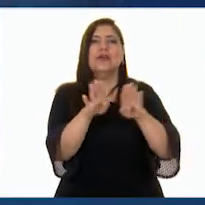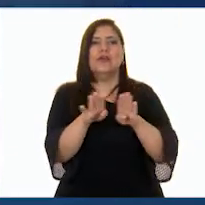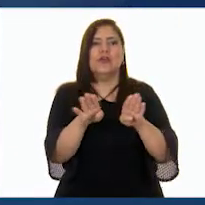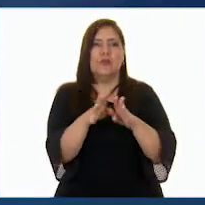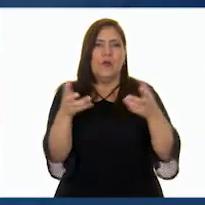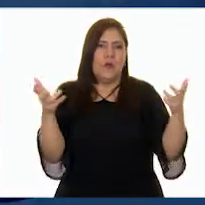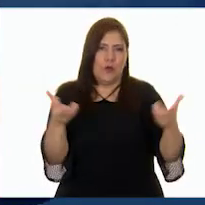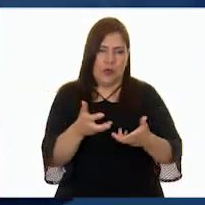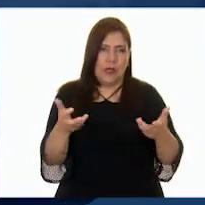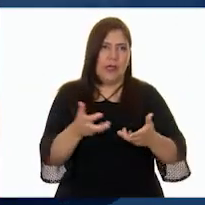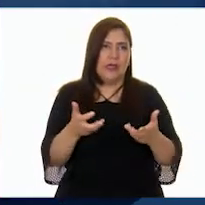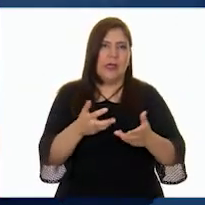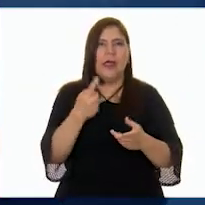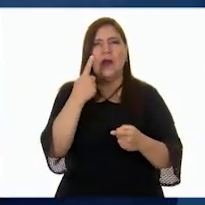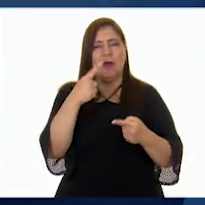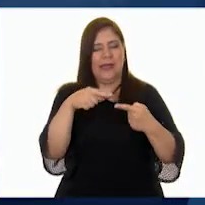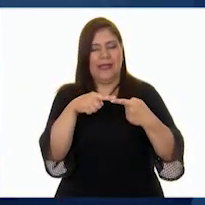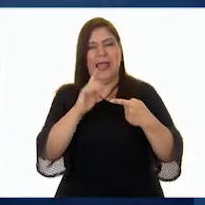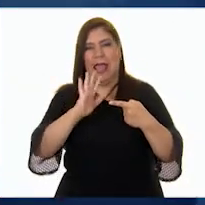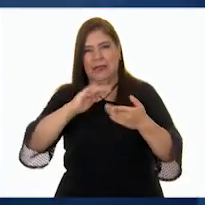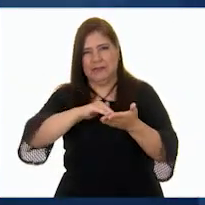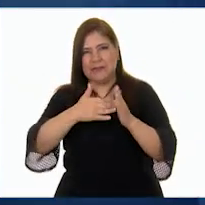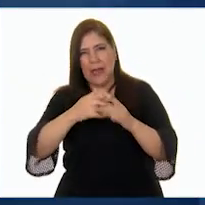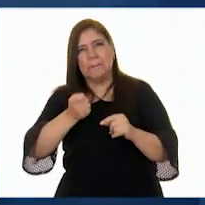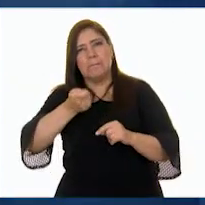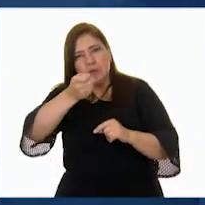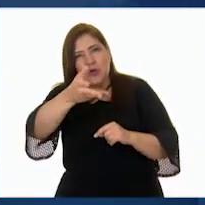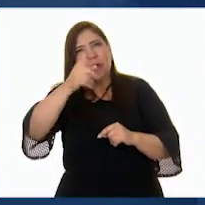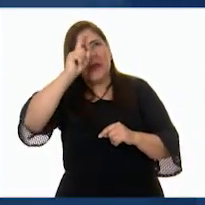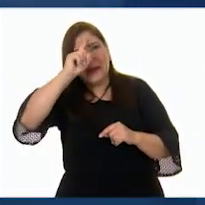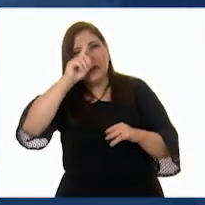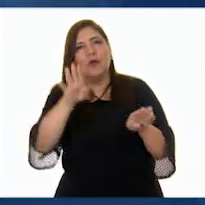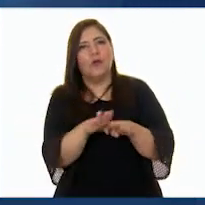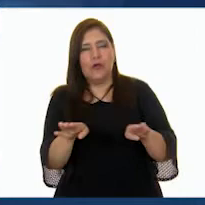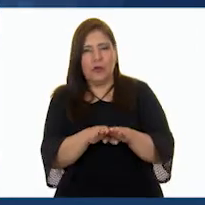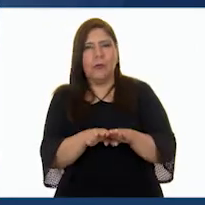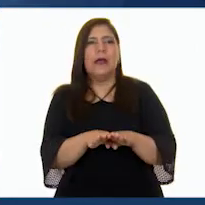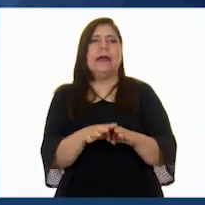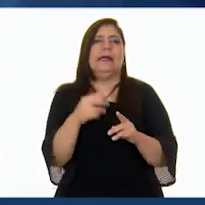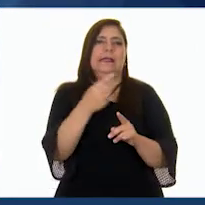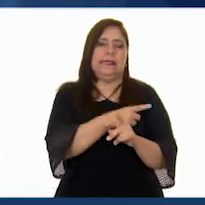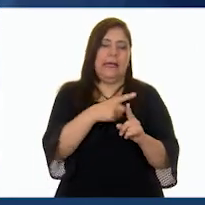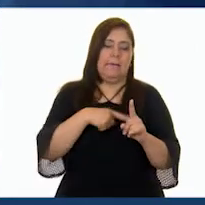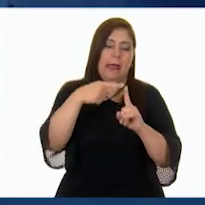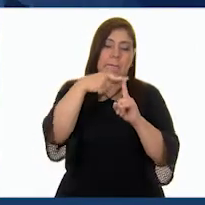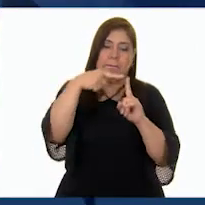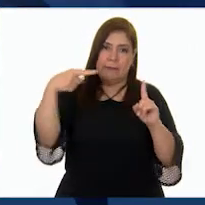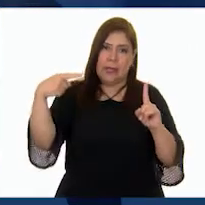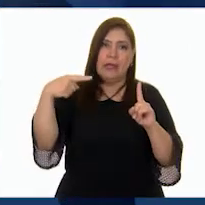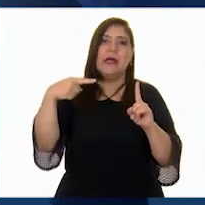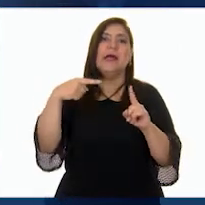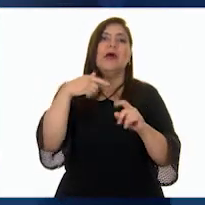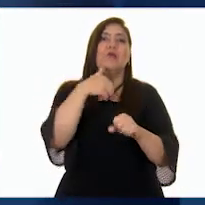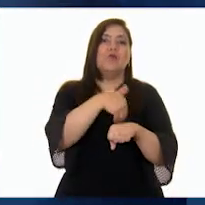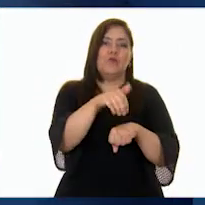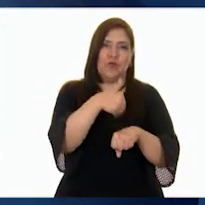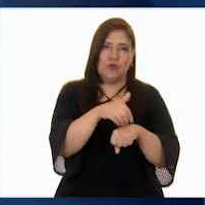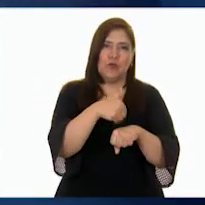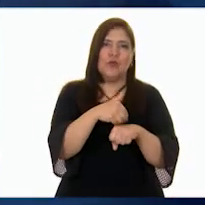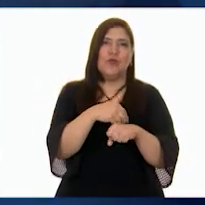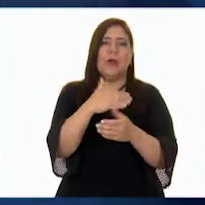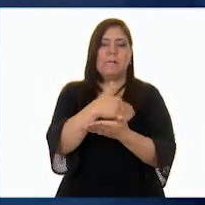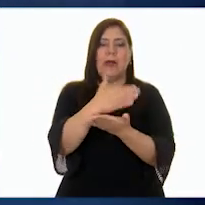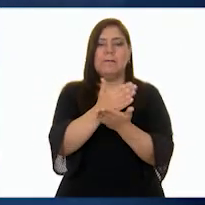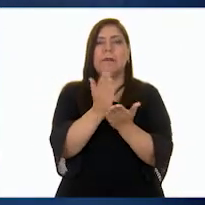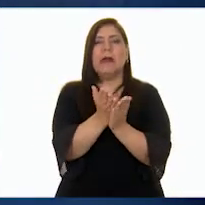de una de las estrategias que hemos usado, que consiste en dividir las cantidades en las fracciones